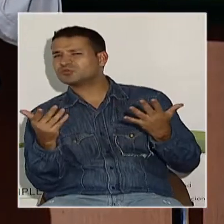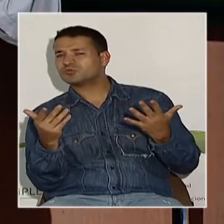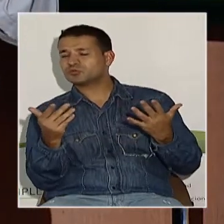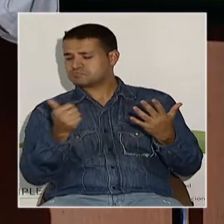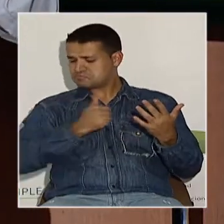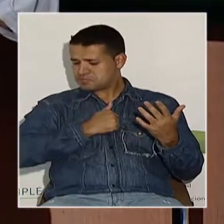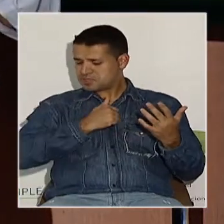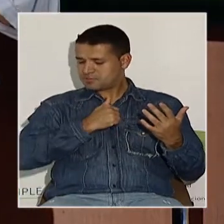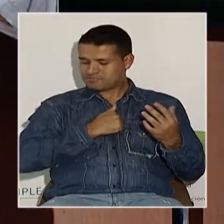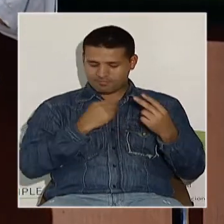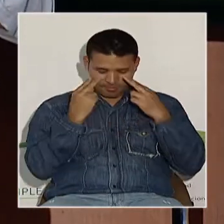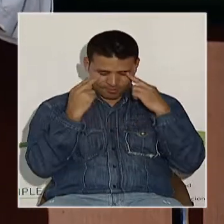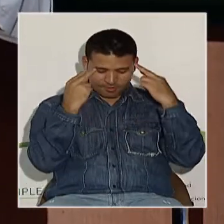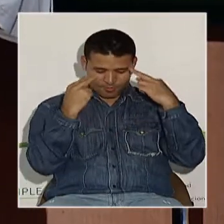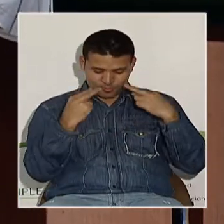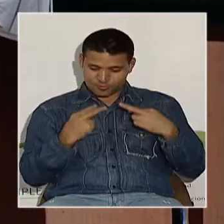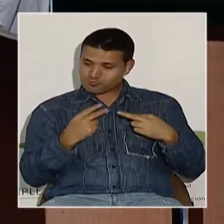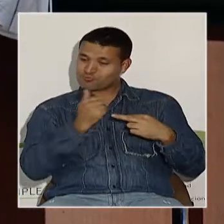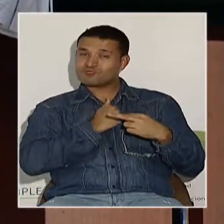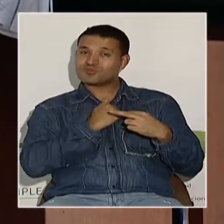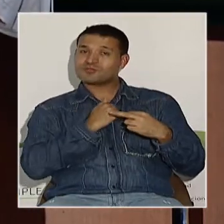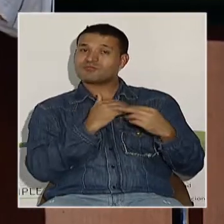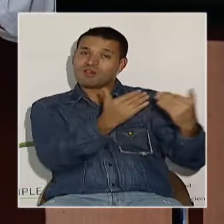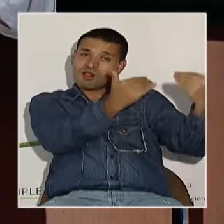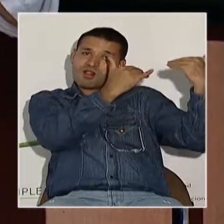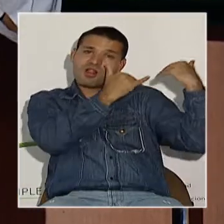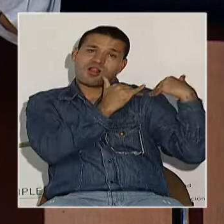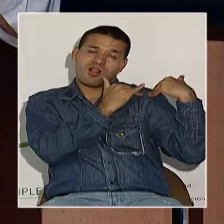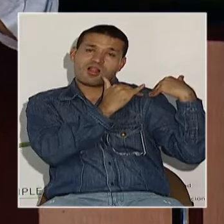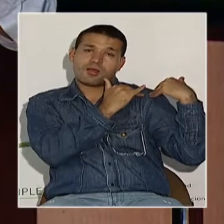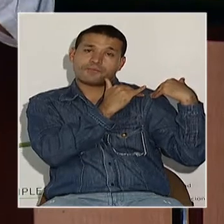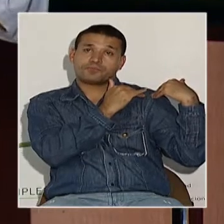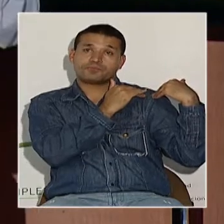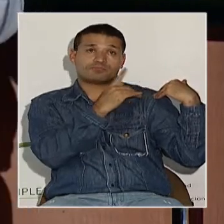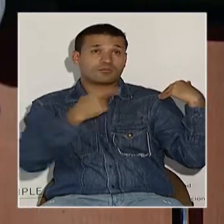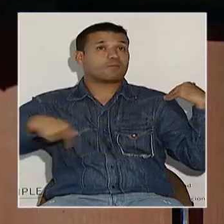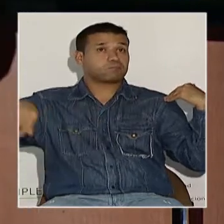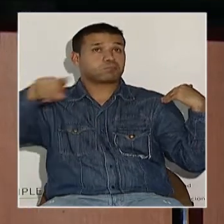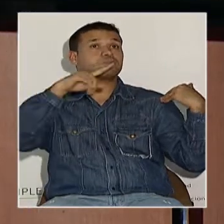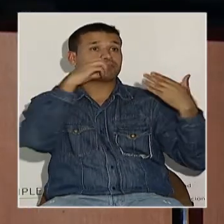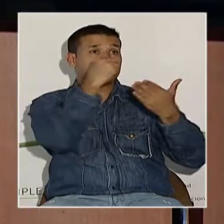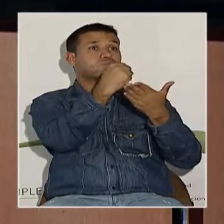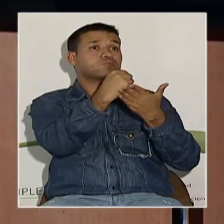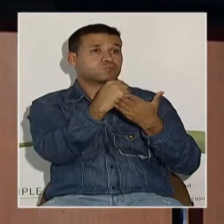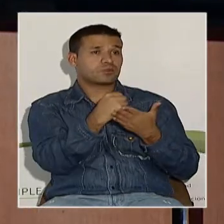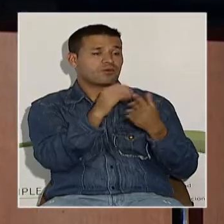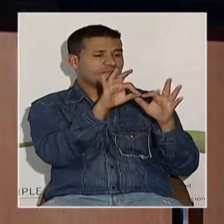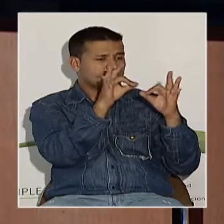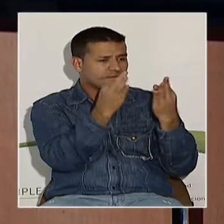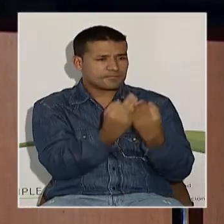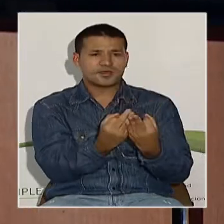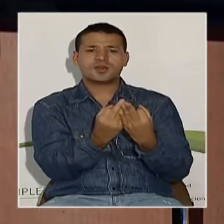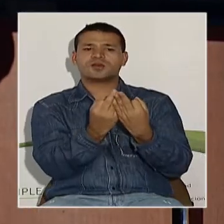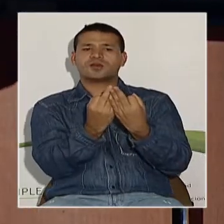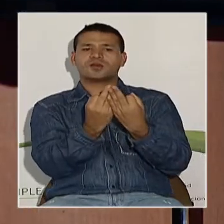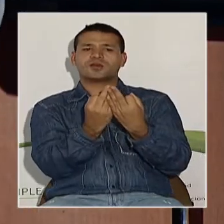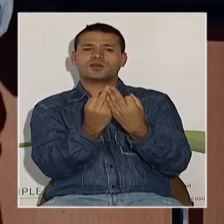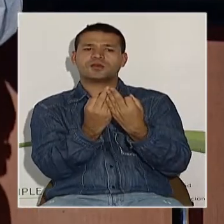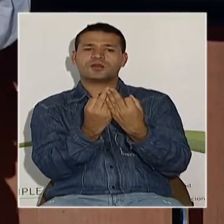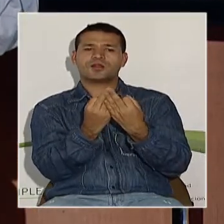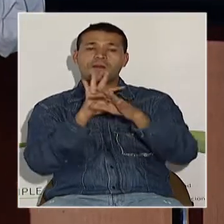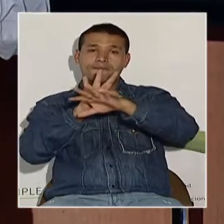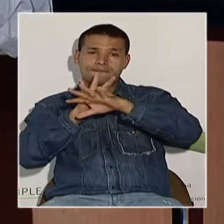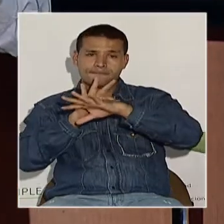yo y lo asumo yo. Ellos me ayudan, familia, médico radioterapeuta,